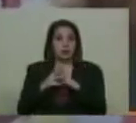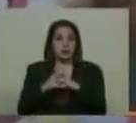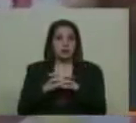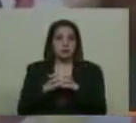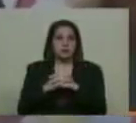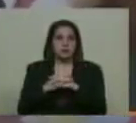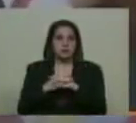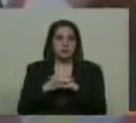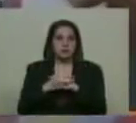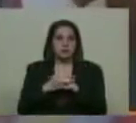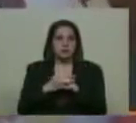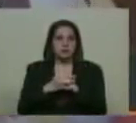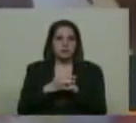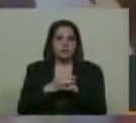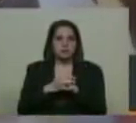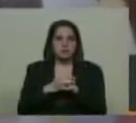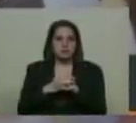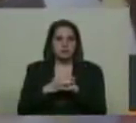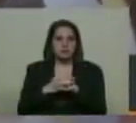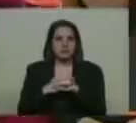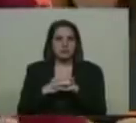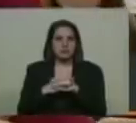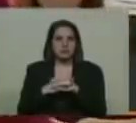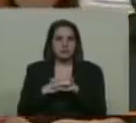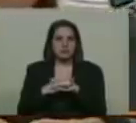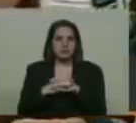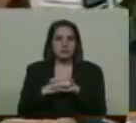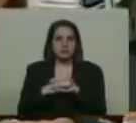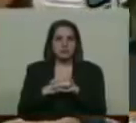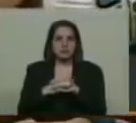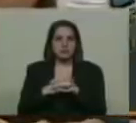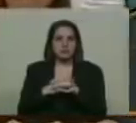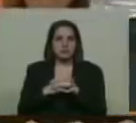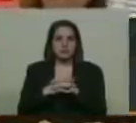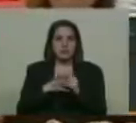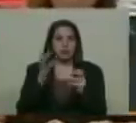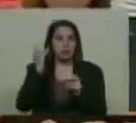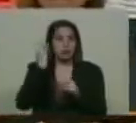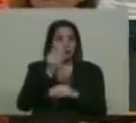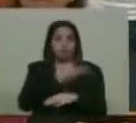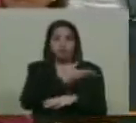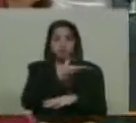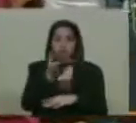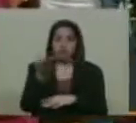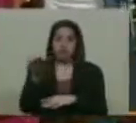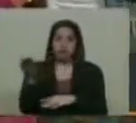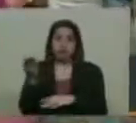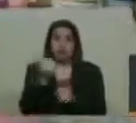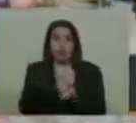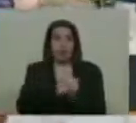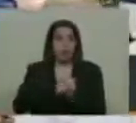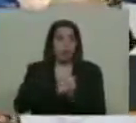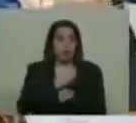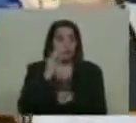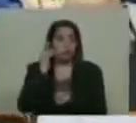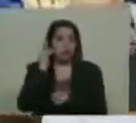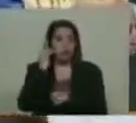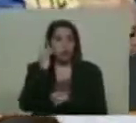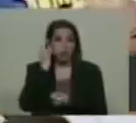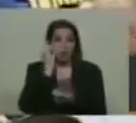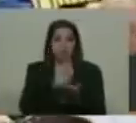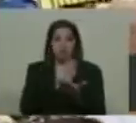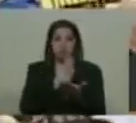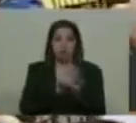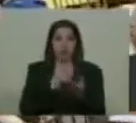Es algo muy especial, muchacha. Muchacha, muchacha, queridas mujeres. Son muchas